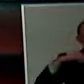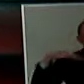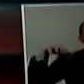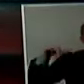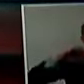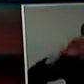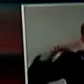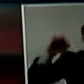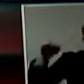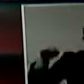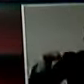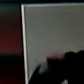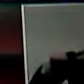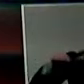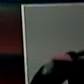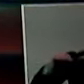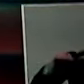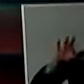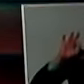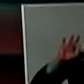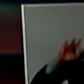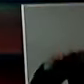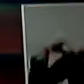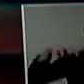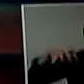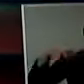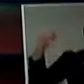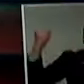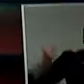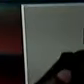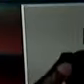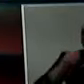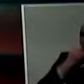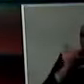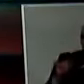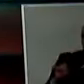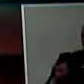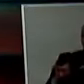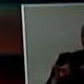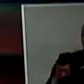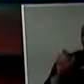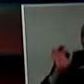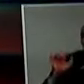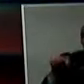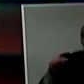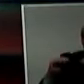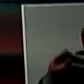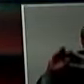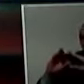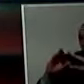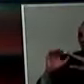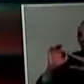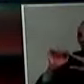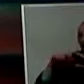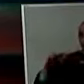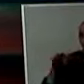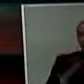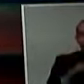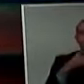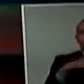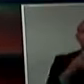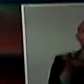hay regiones montañosas donde eso puede ocurrir, y eso en la próxima madrugada. Los vientos a fuerza de tormenta